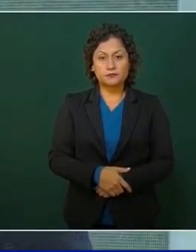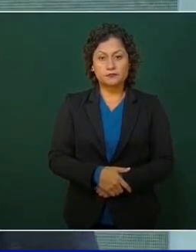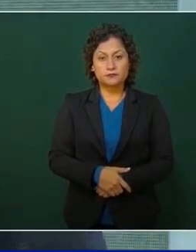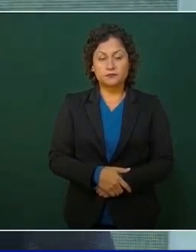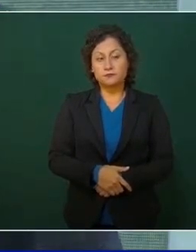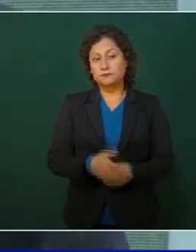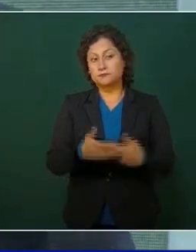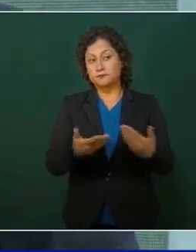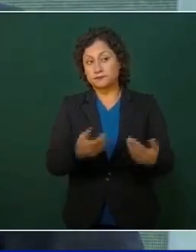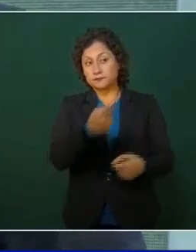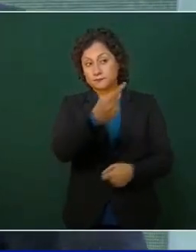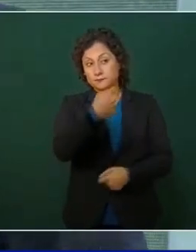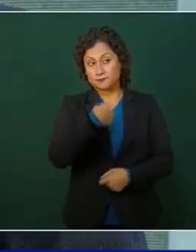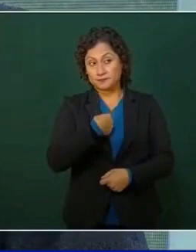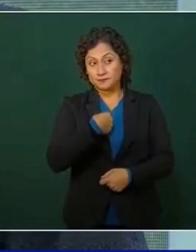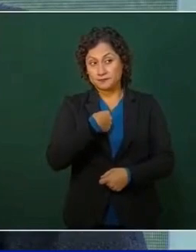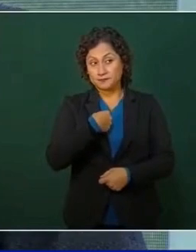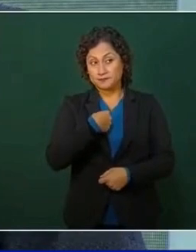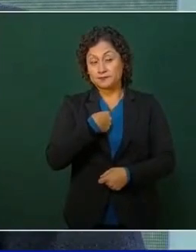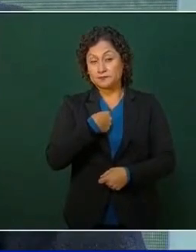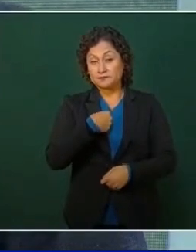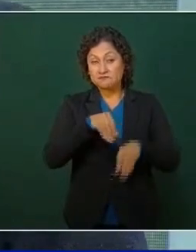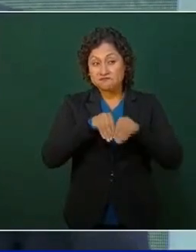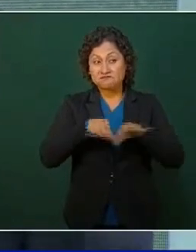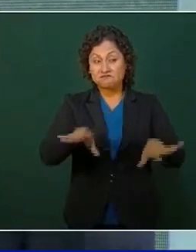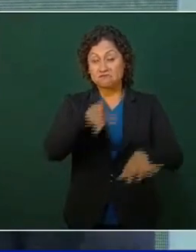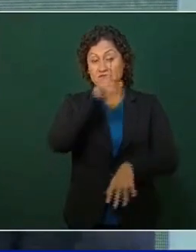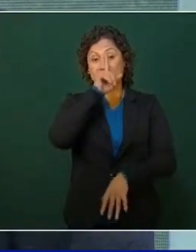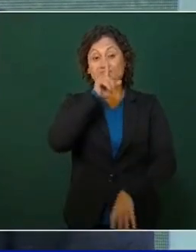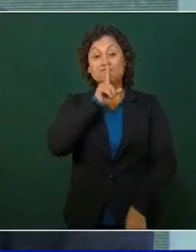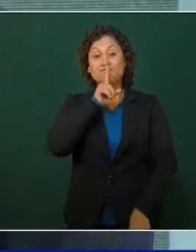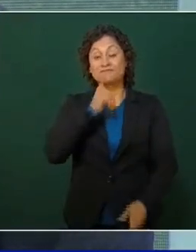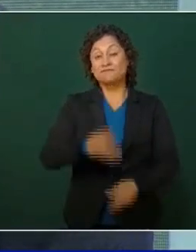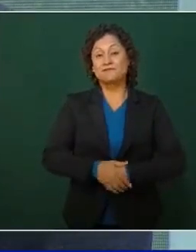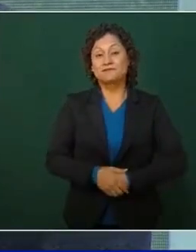estás calumniándome. Pero